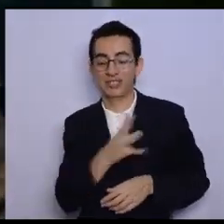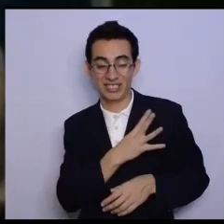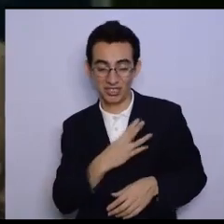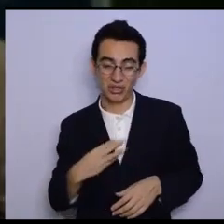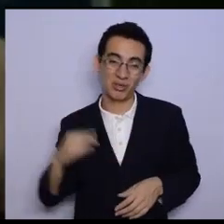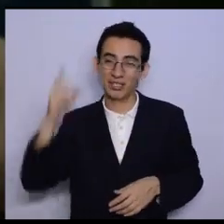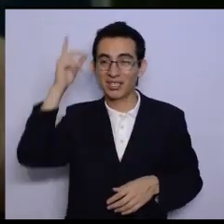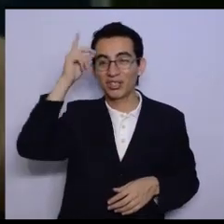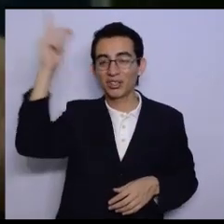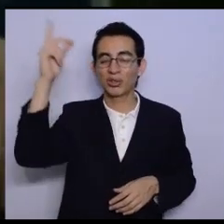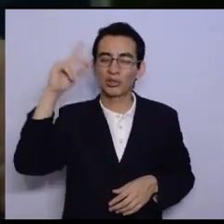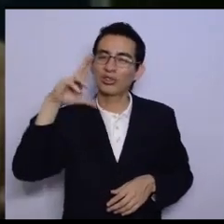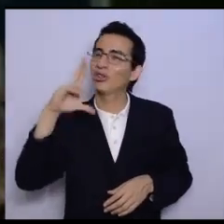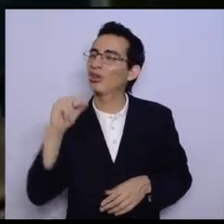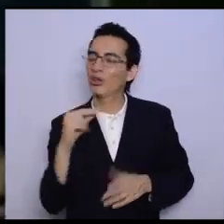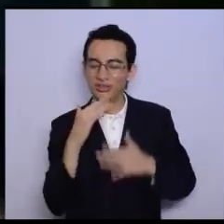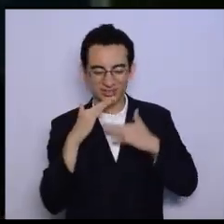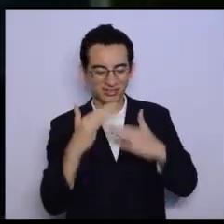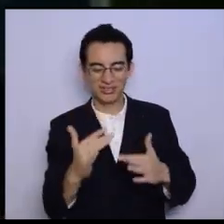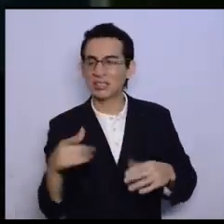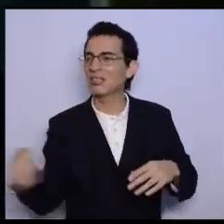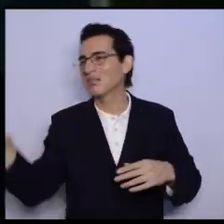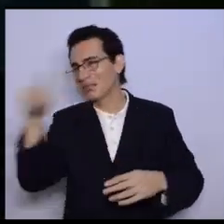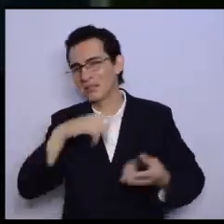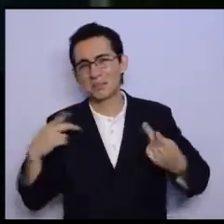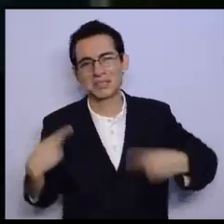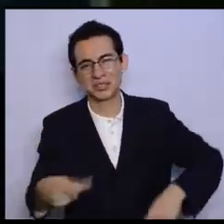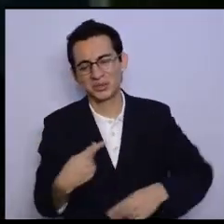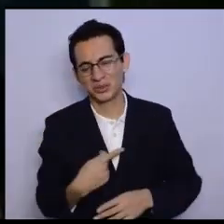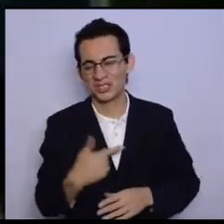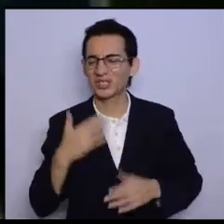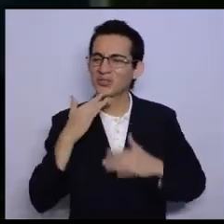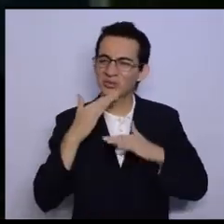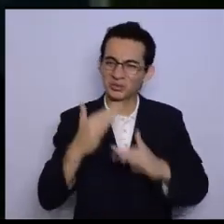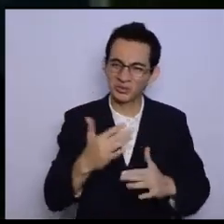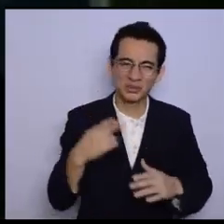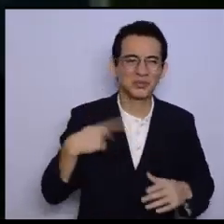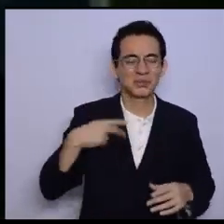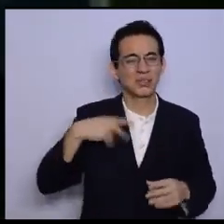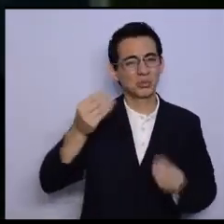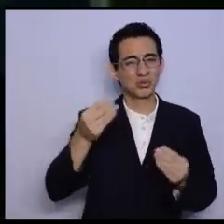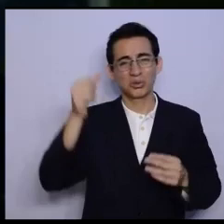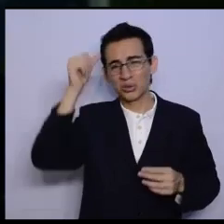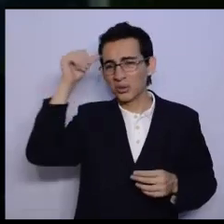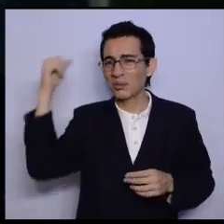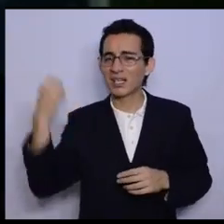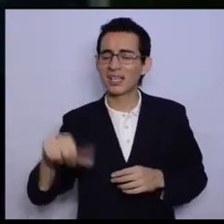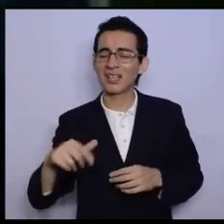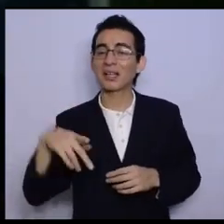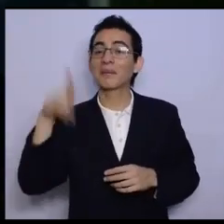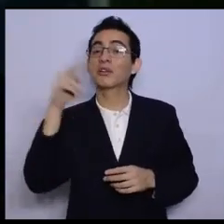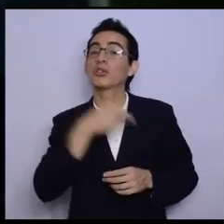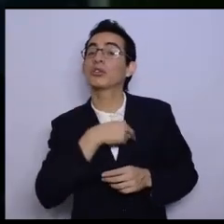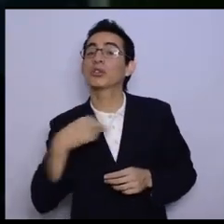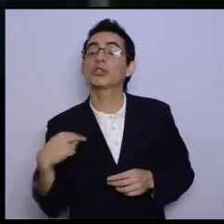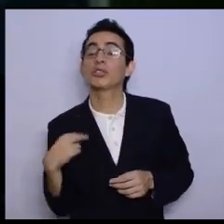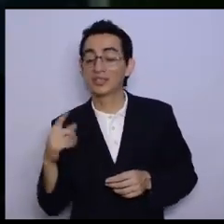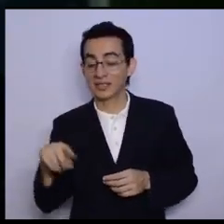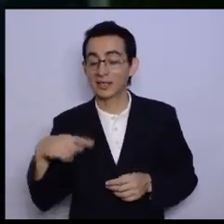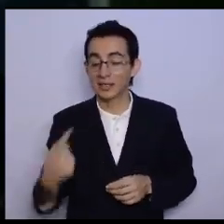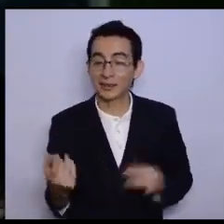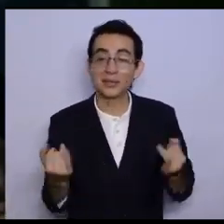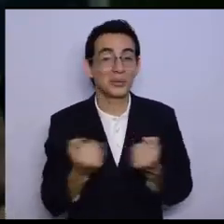mancha, en medio de una generación maligna y perversa, en medio de la cual resplandecéis como luminares en el